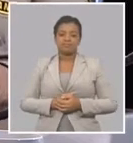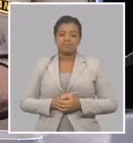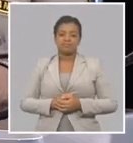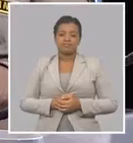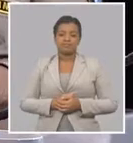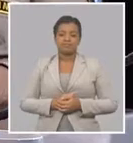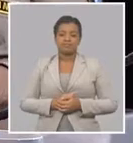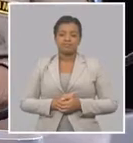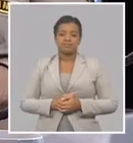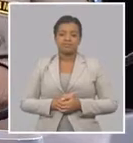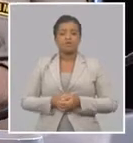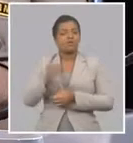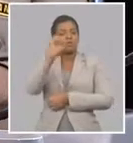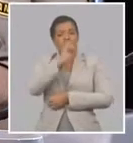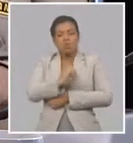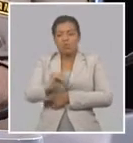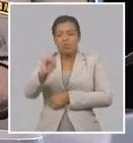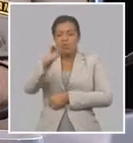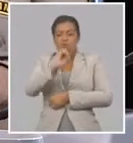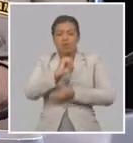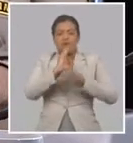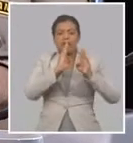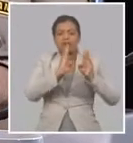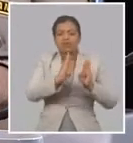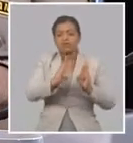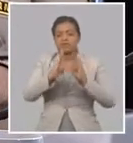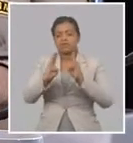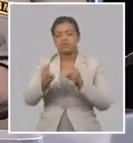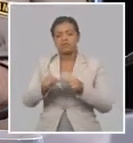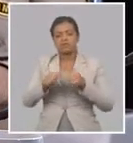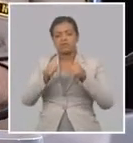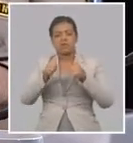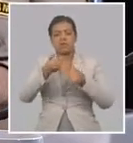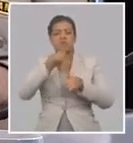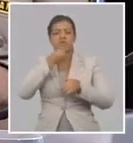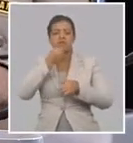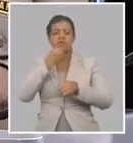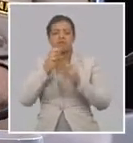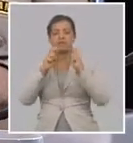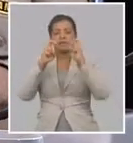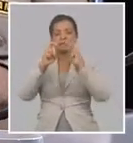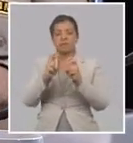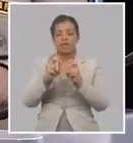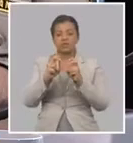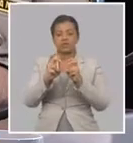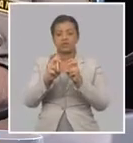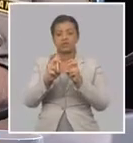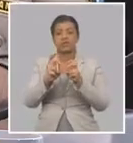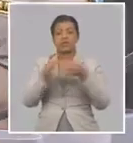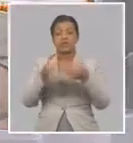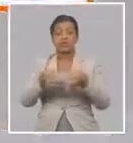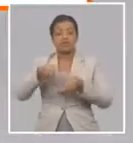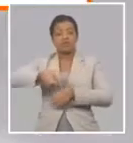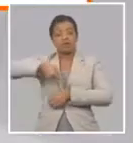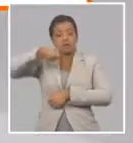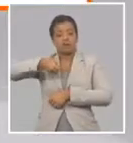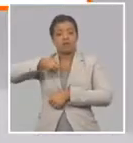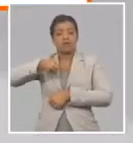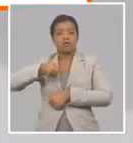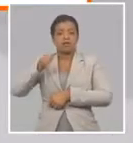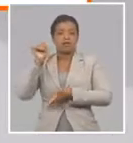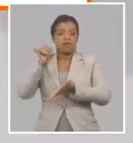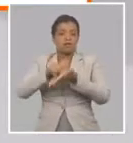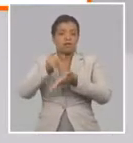se ha estudiado organizado con todas las transitarias es poder hacer este despacho de las casas en las provincias donde residen las